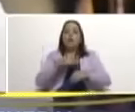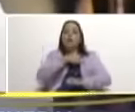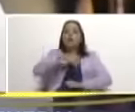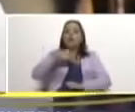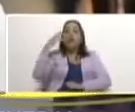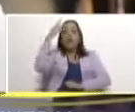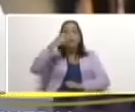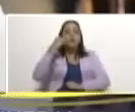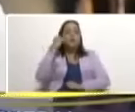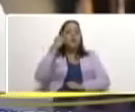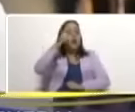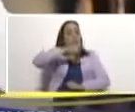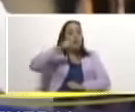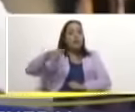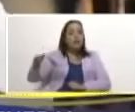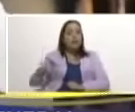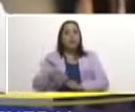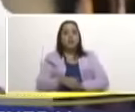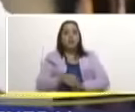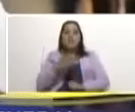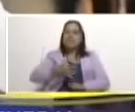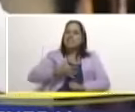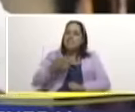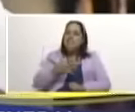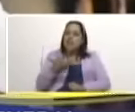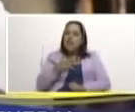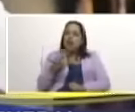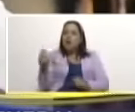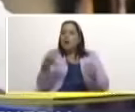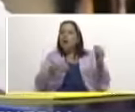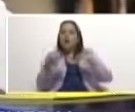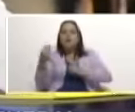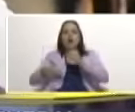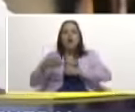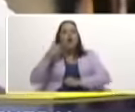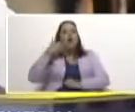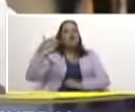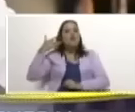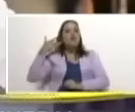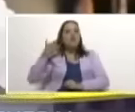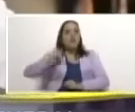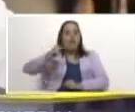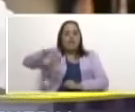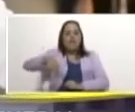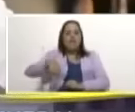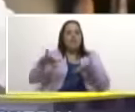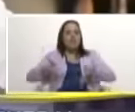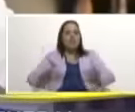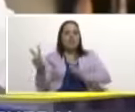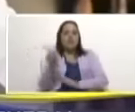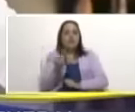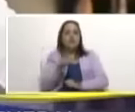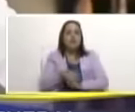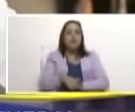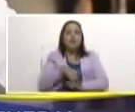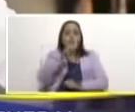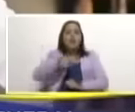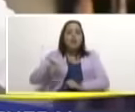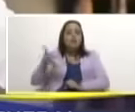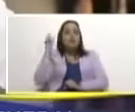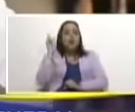y nuestro pueblo sienta cada vez más orgullo de ser venezolano, de ser